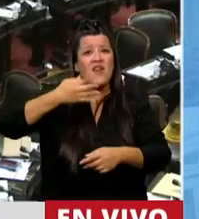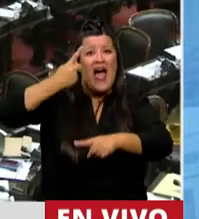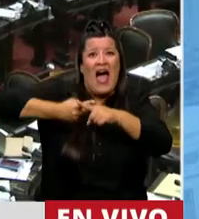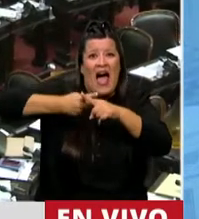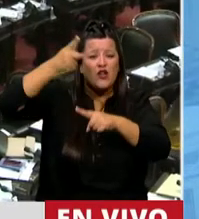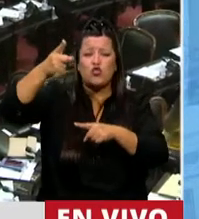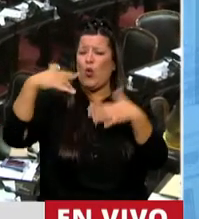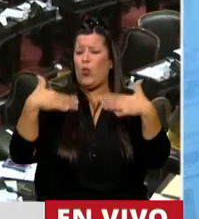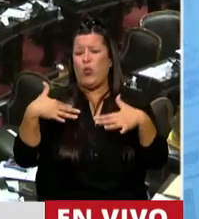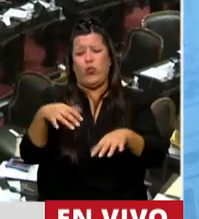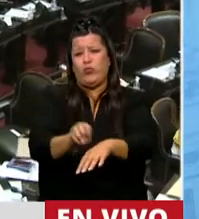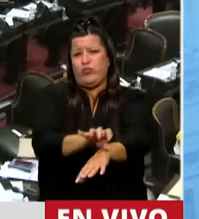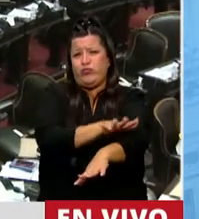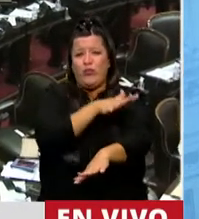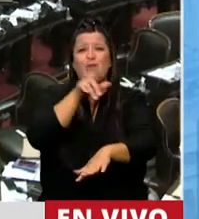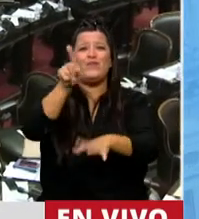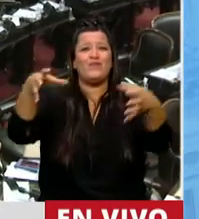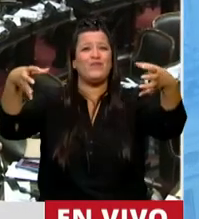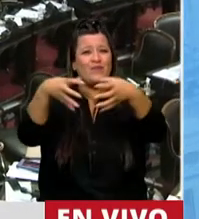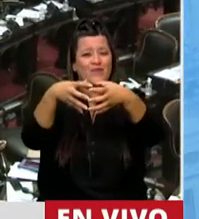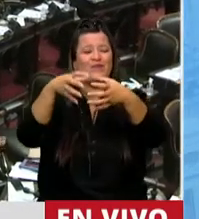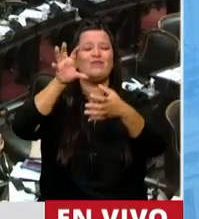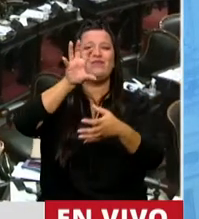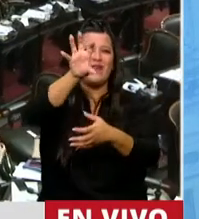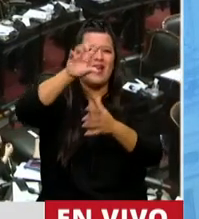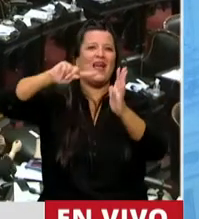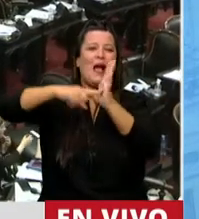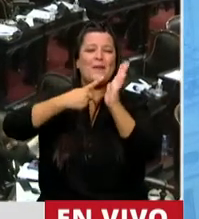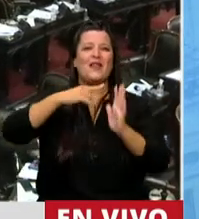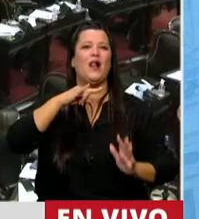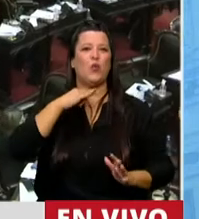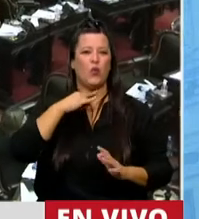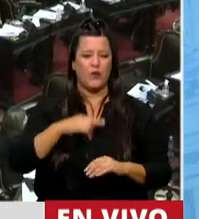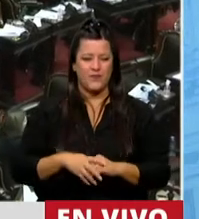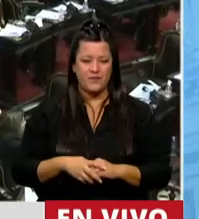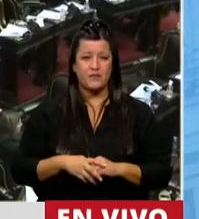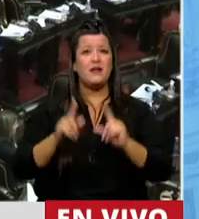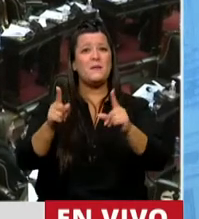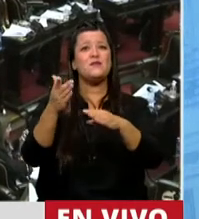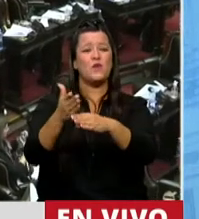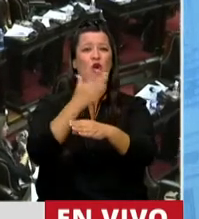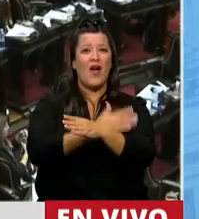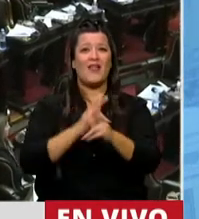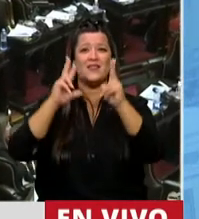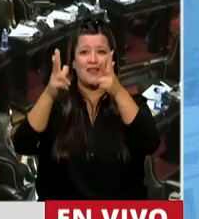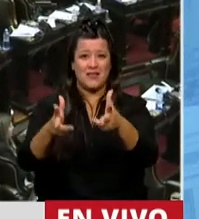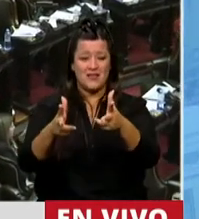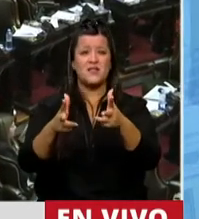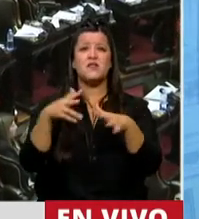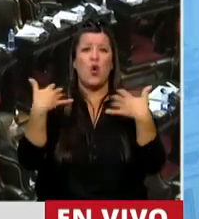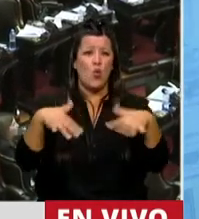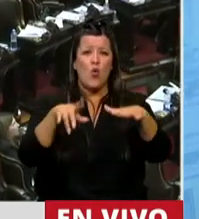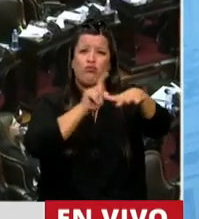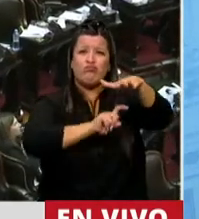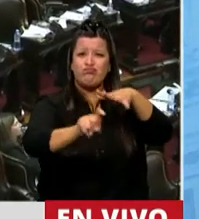emotivo allá en el Regimiento 20 en la capital jujeña. Como decía, señora presidenta, la